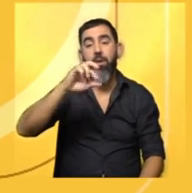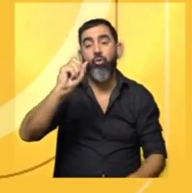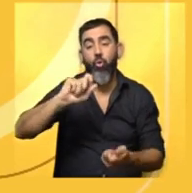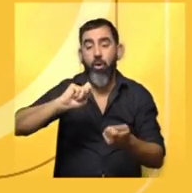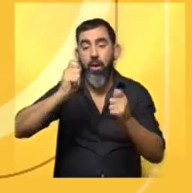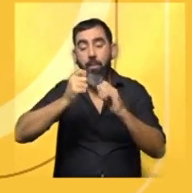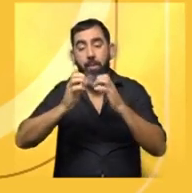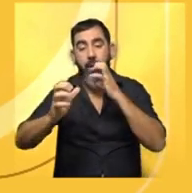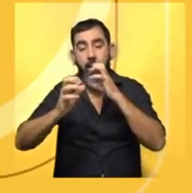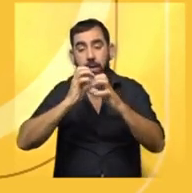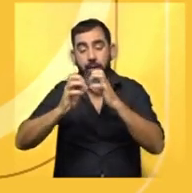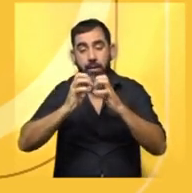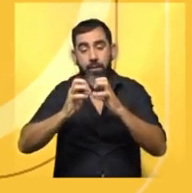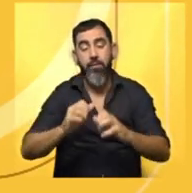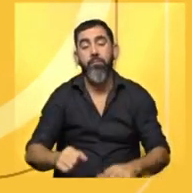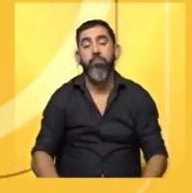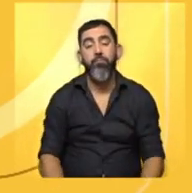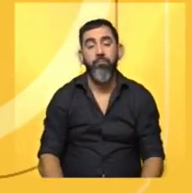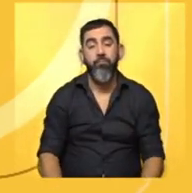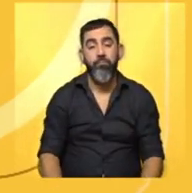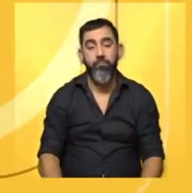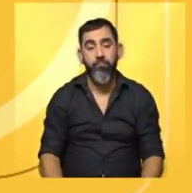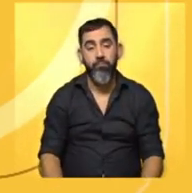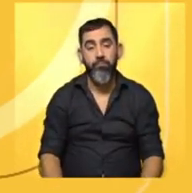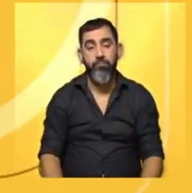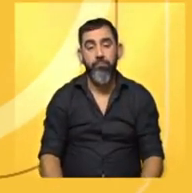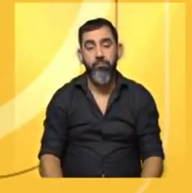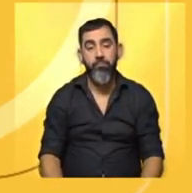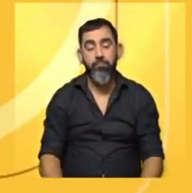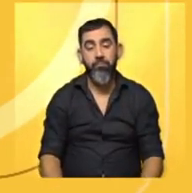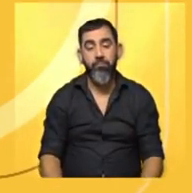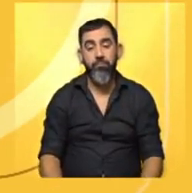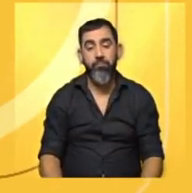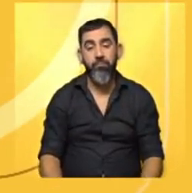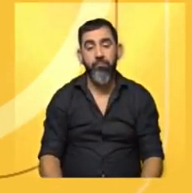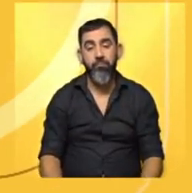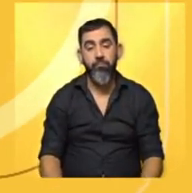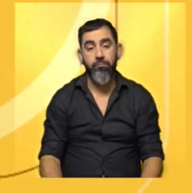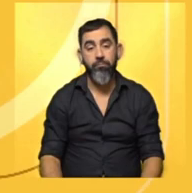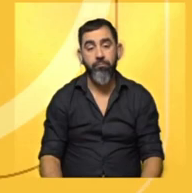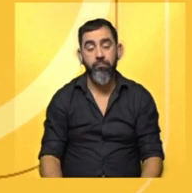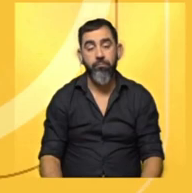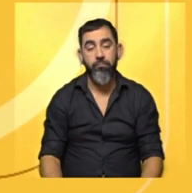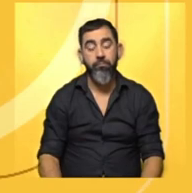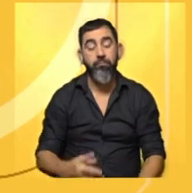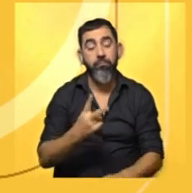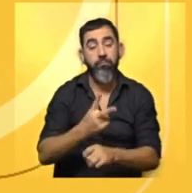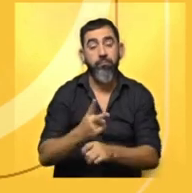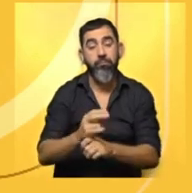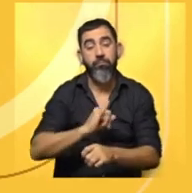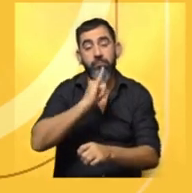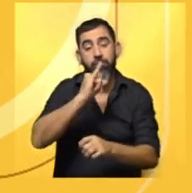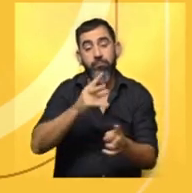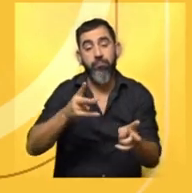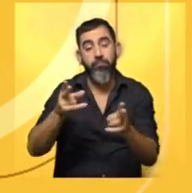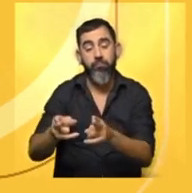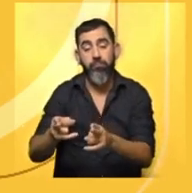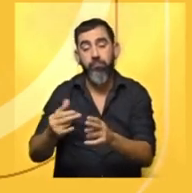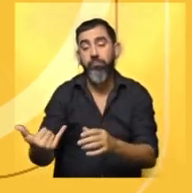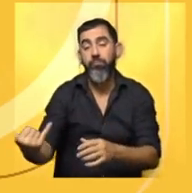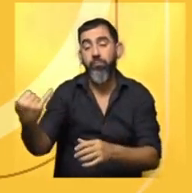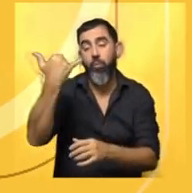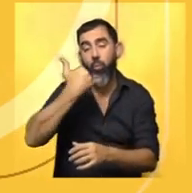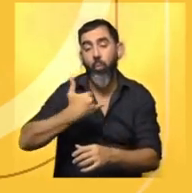eléctrica en energía electromagnética en forma de microondas. Y ahora en la segunda parte del informe, Horacio nos